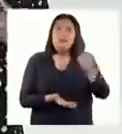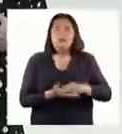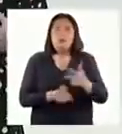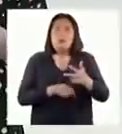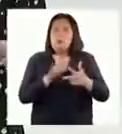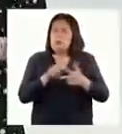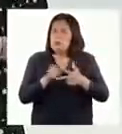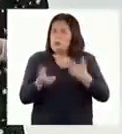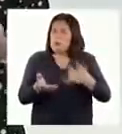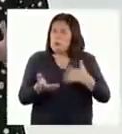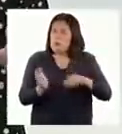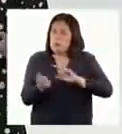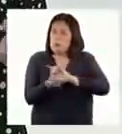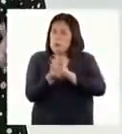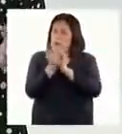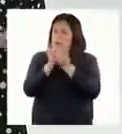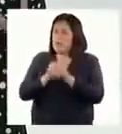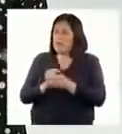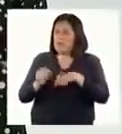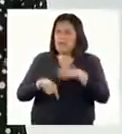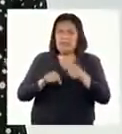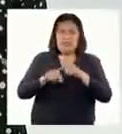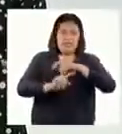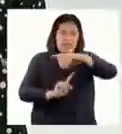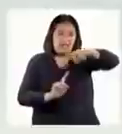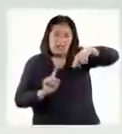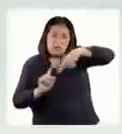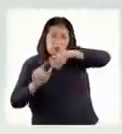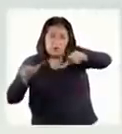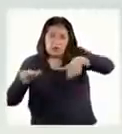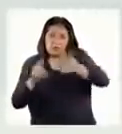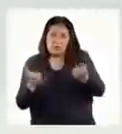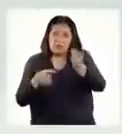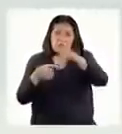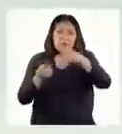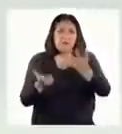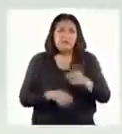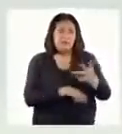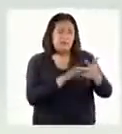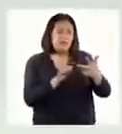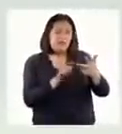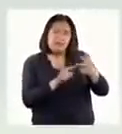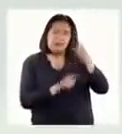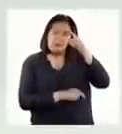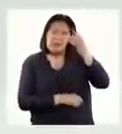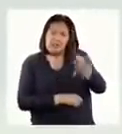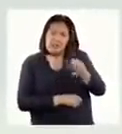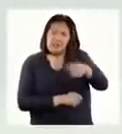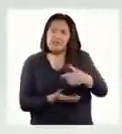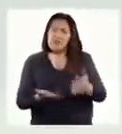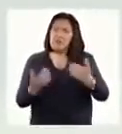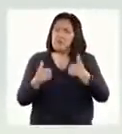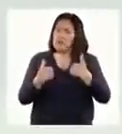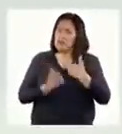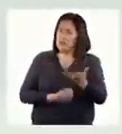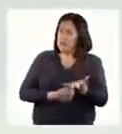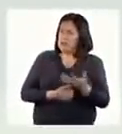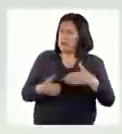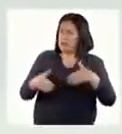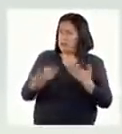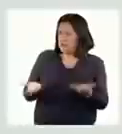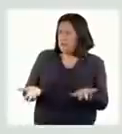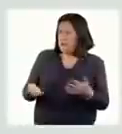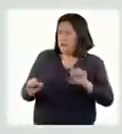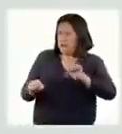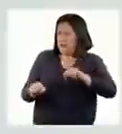esto afectaría o cambiaría en algo el entorno al que pertenecen? ¿Creen que todos los animales sirven para algo y tienen una razón de